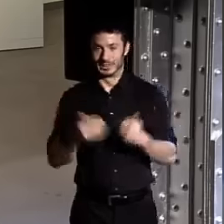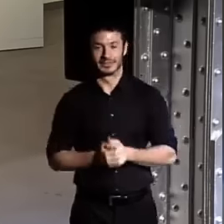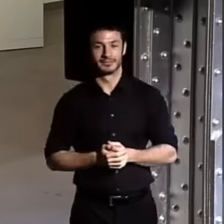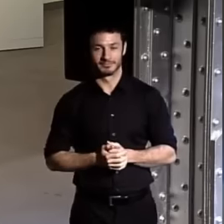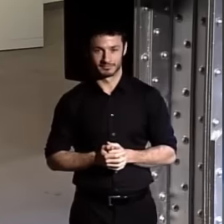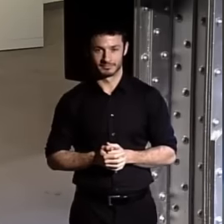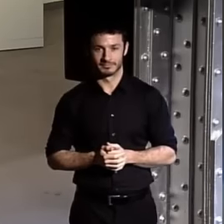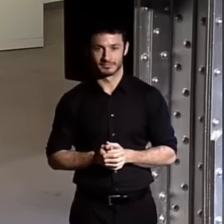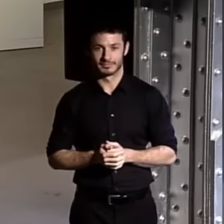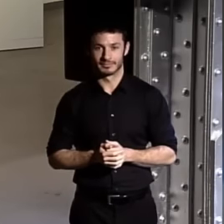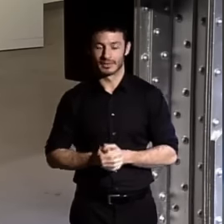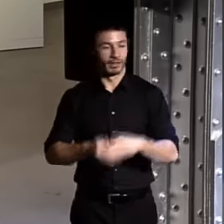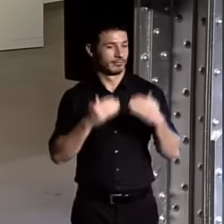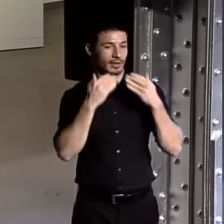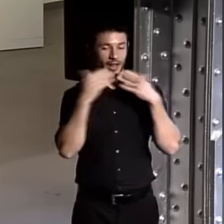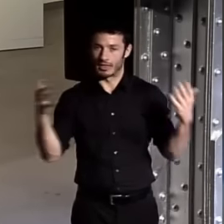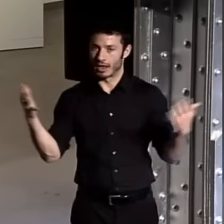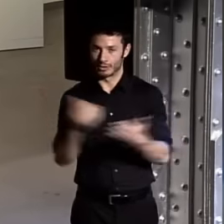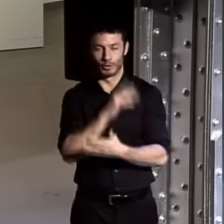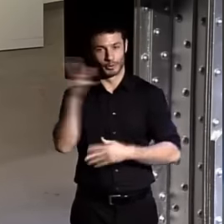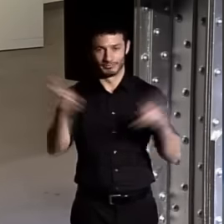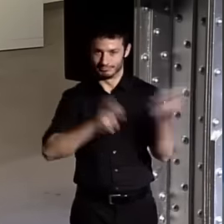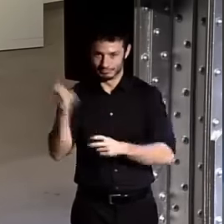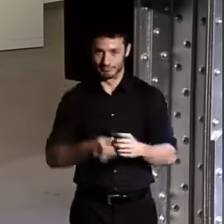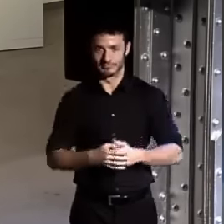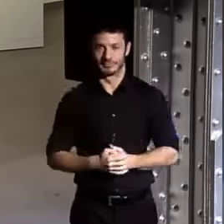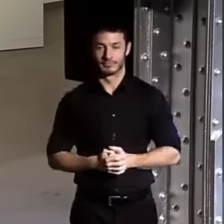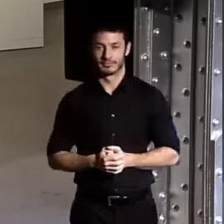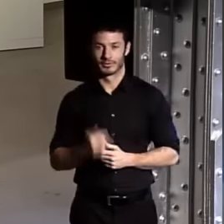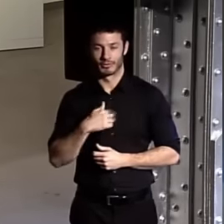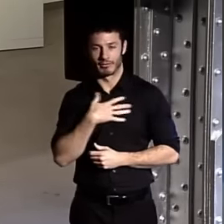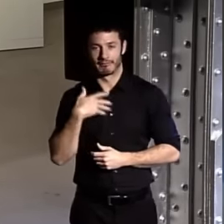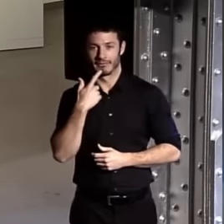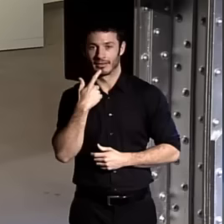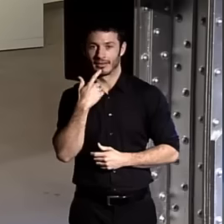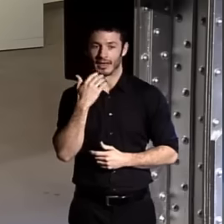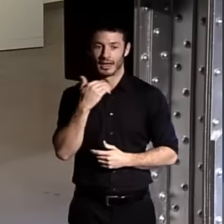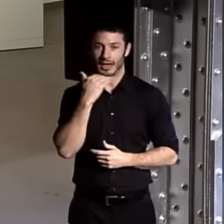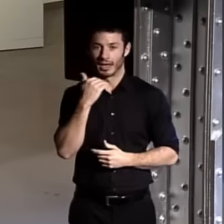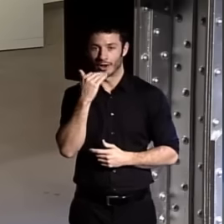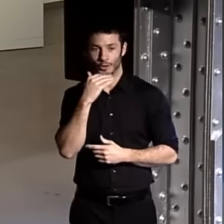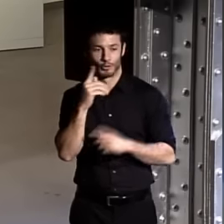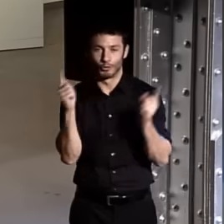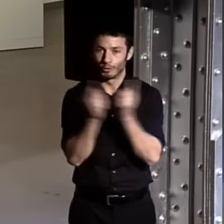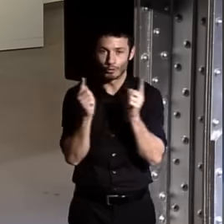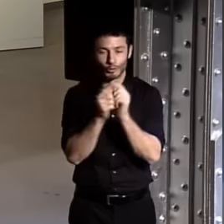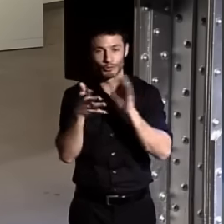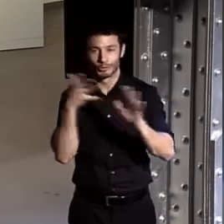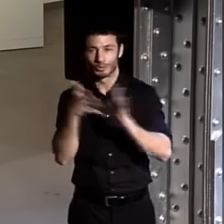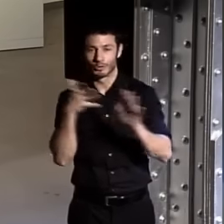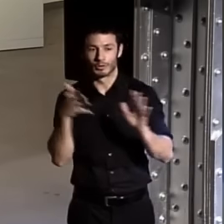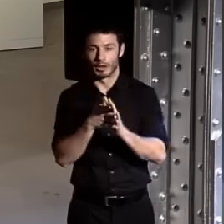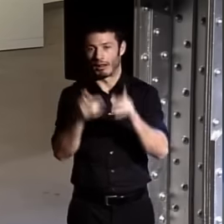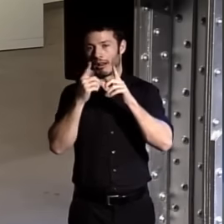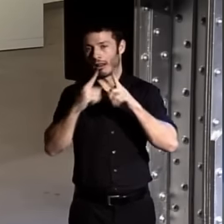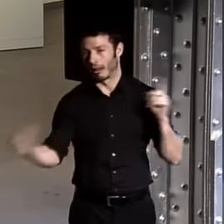gracias muchas gracias a todos por venir eh yo quería decir algo relativamente rápido Espero no no alargarme